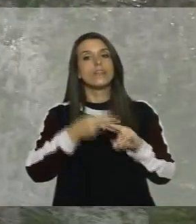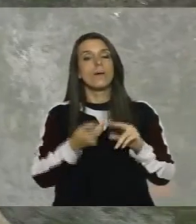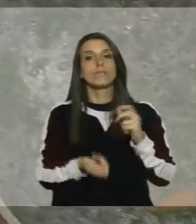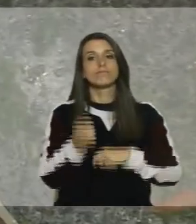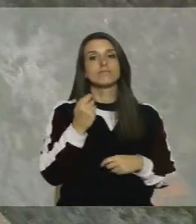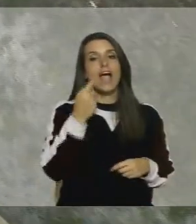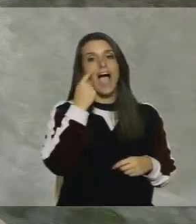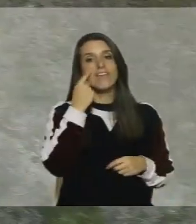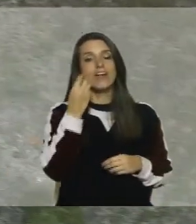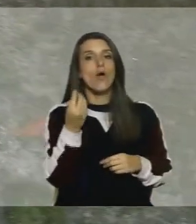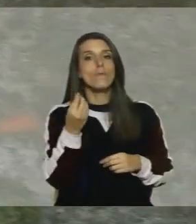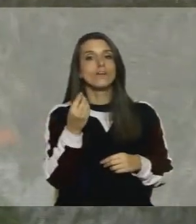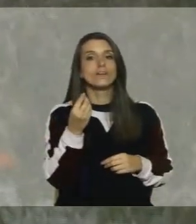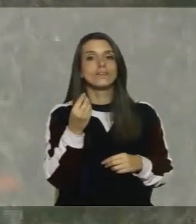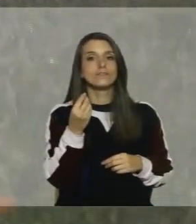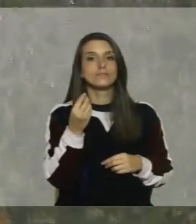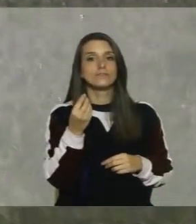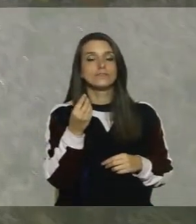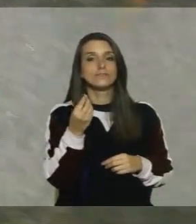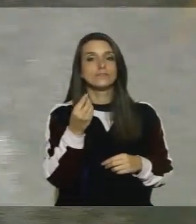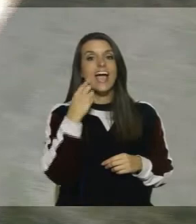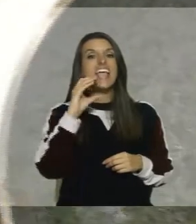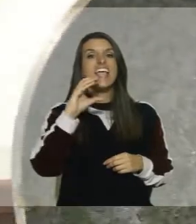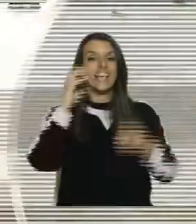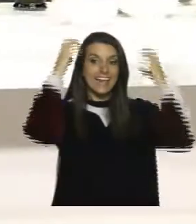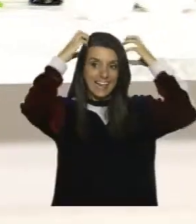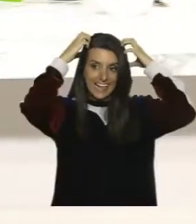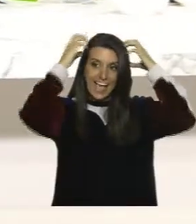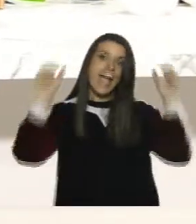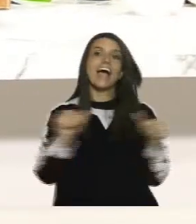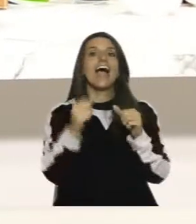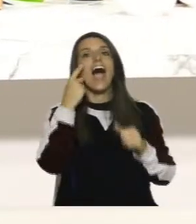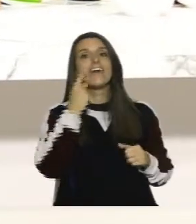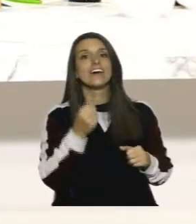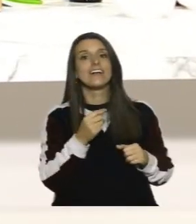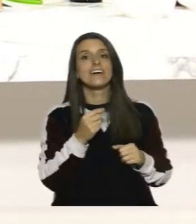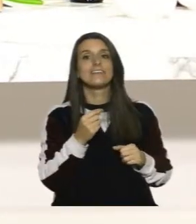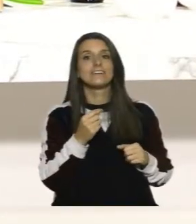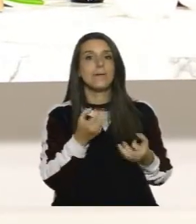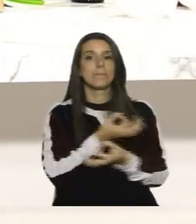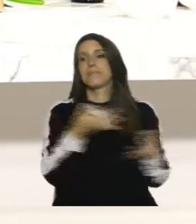Instagram. A ver, redes. En vivo para el Instagram. Ahora me sale mal. No, y hacemos de vuelta. No importa.